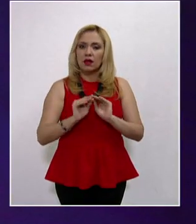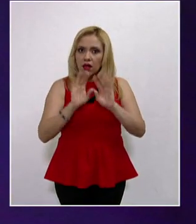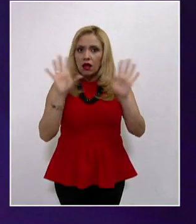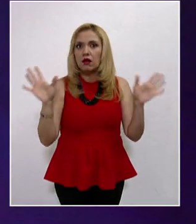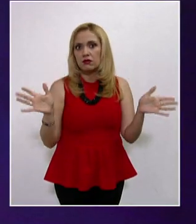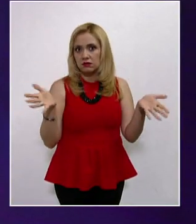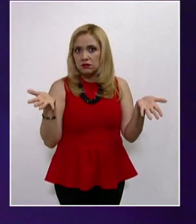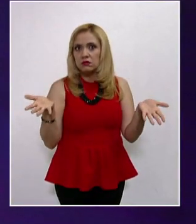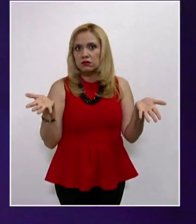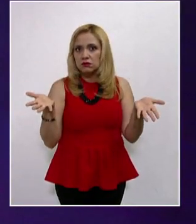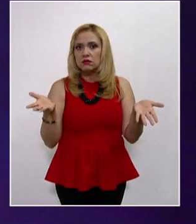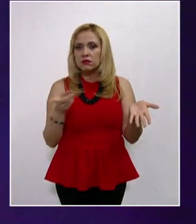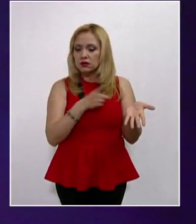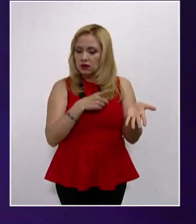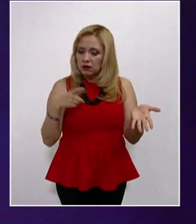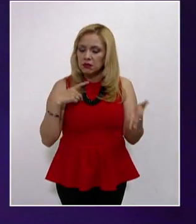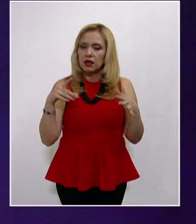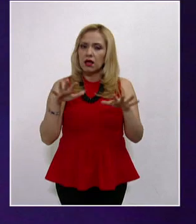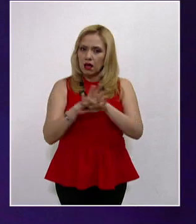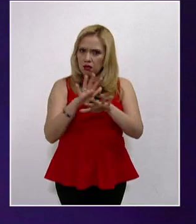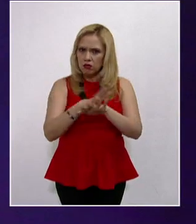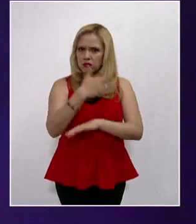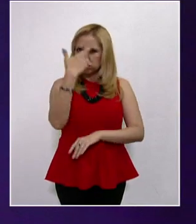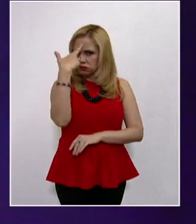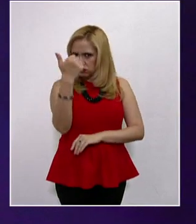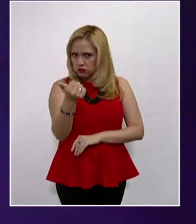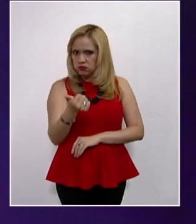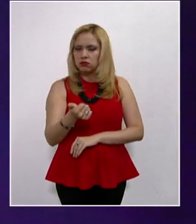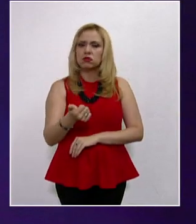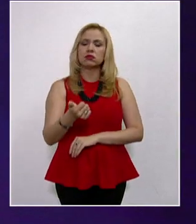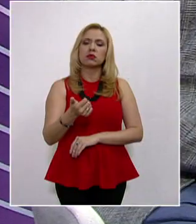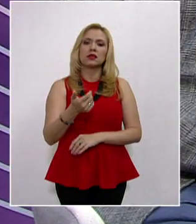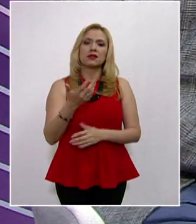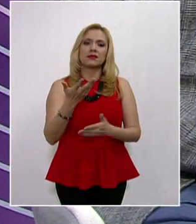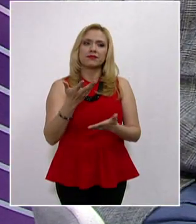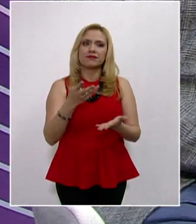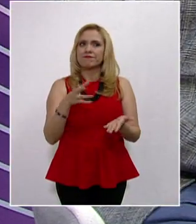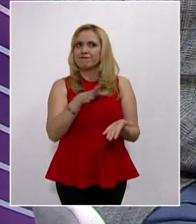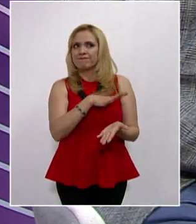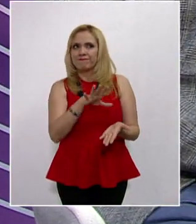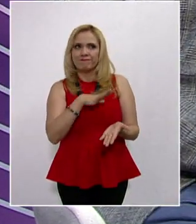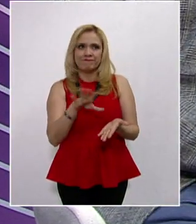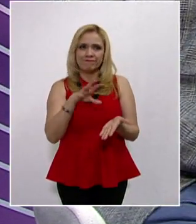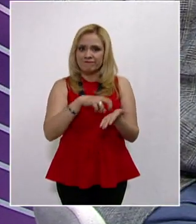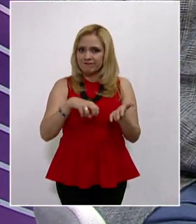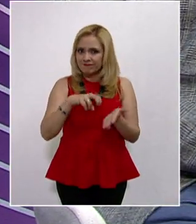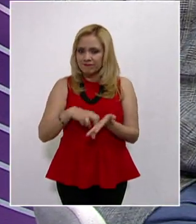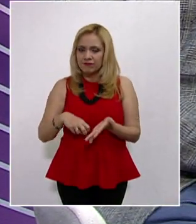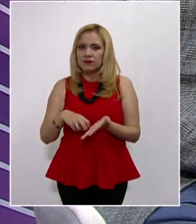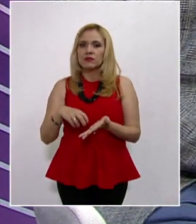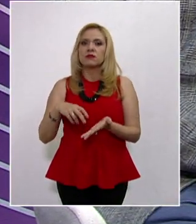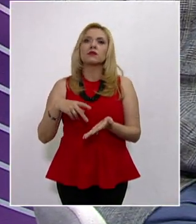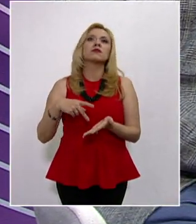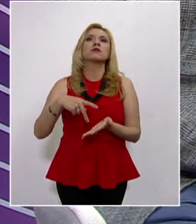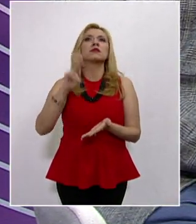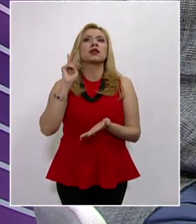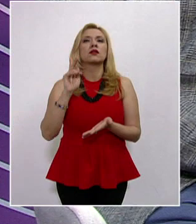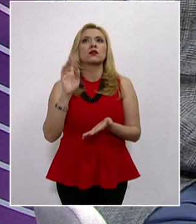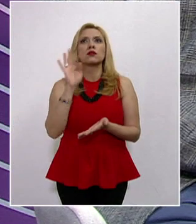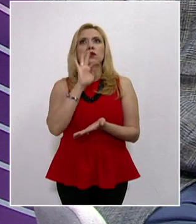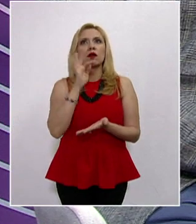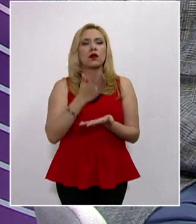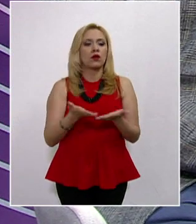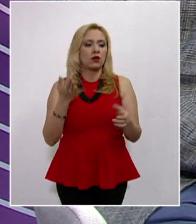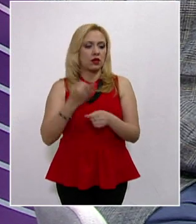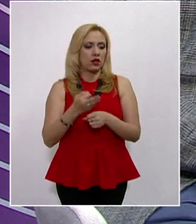que tiene que haber cambios, es claro que hay reticencias, pero en una situación en la que